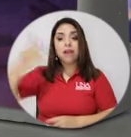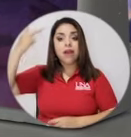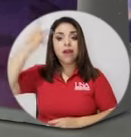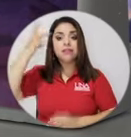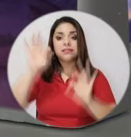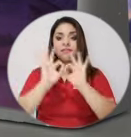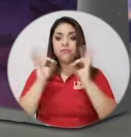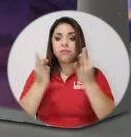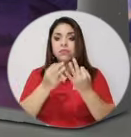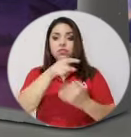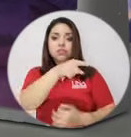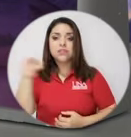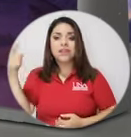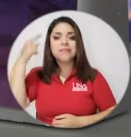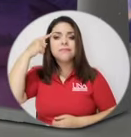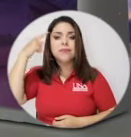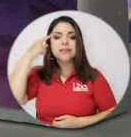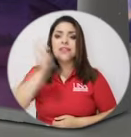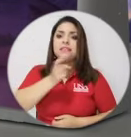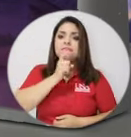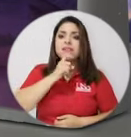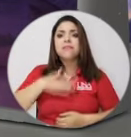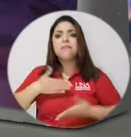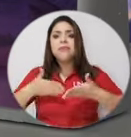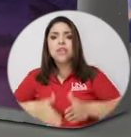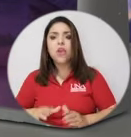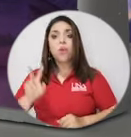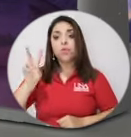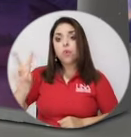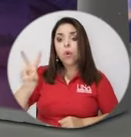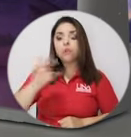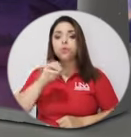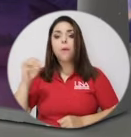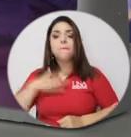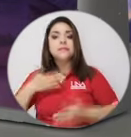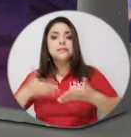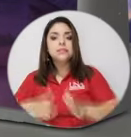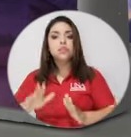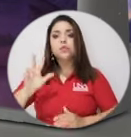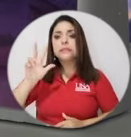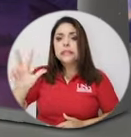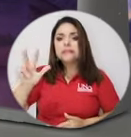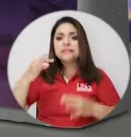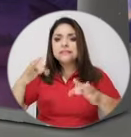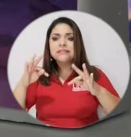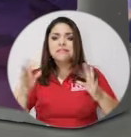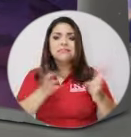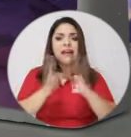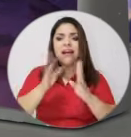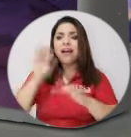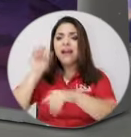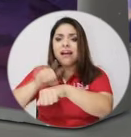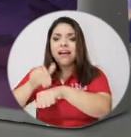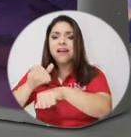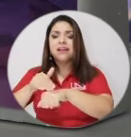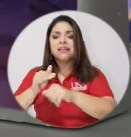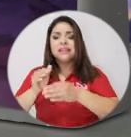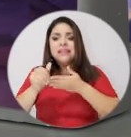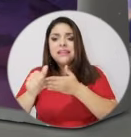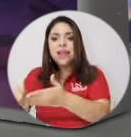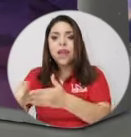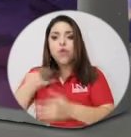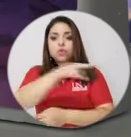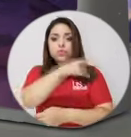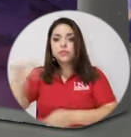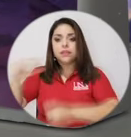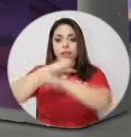usted es difícil con 2 o tal vez 3 niños en su casa tratar de guiar ese proceso educativo, ahora imagínese con 20, 25, 30 o más